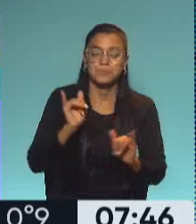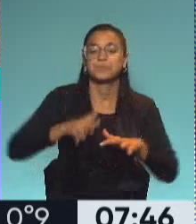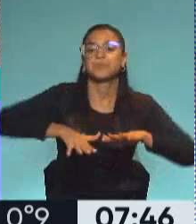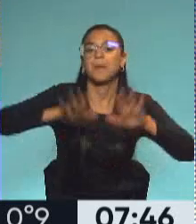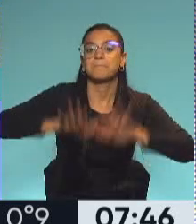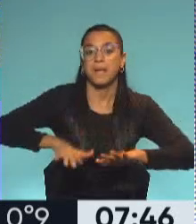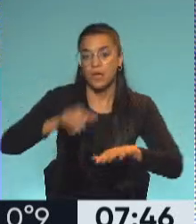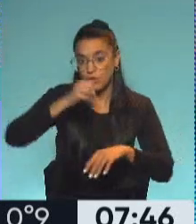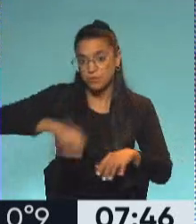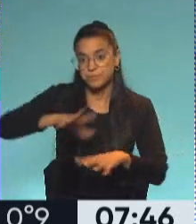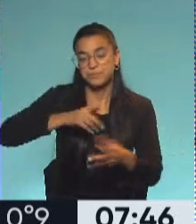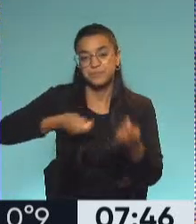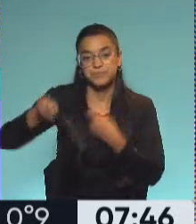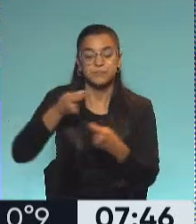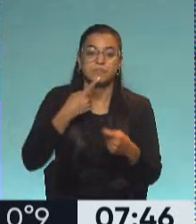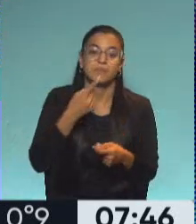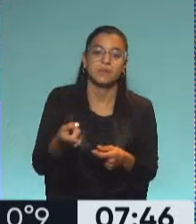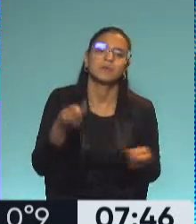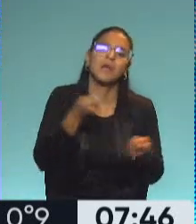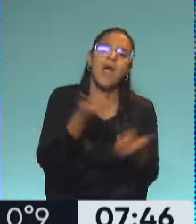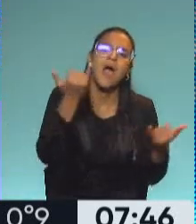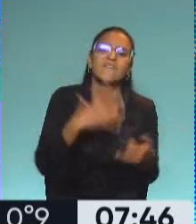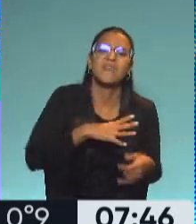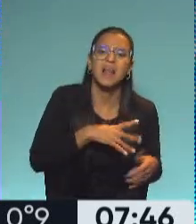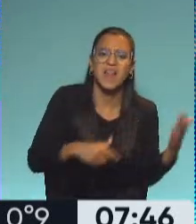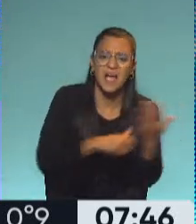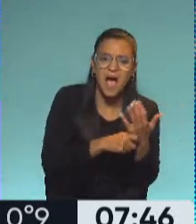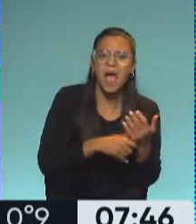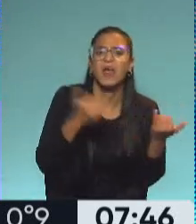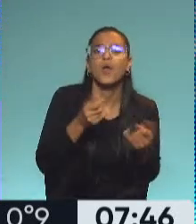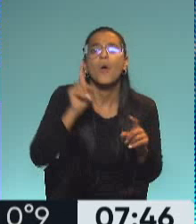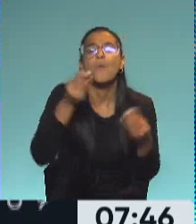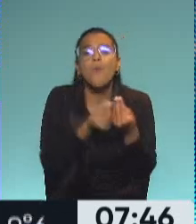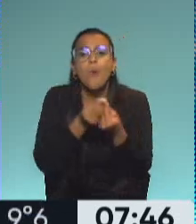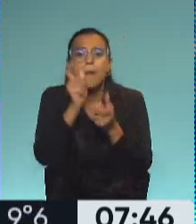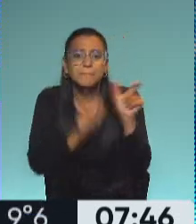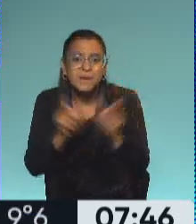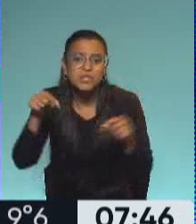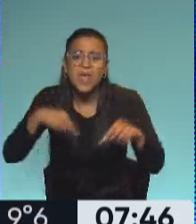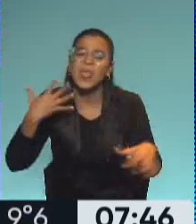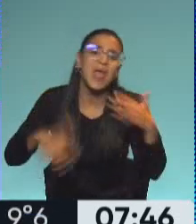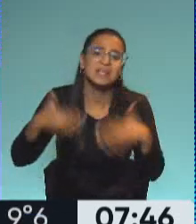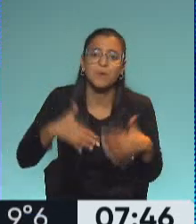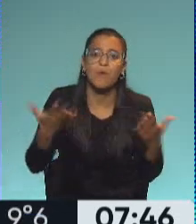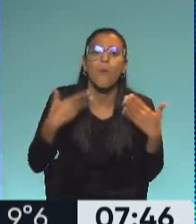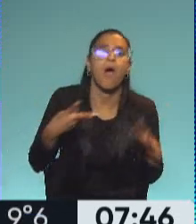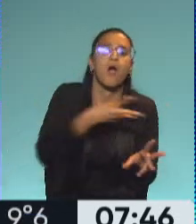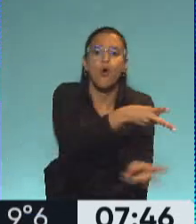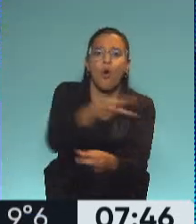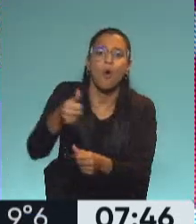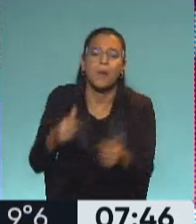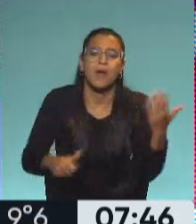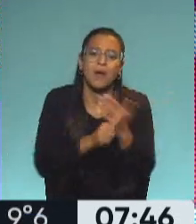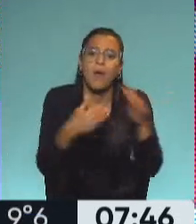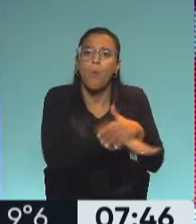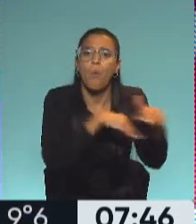mesa de enlace se insistió en que iba a haber desabastecimiento, que iba a faltar carne. Esto generó que mucha gente en esta desesperación fuera a comprar carne y